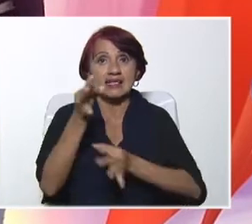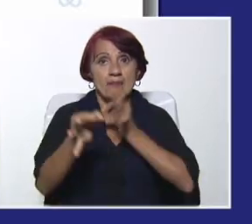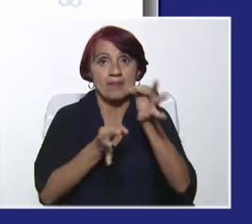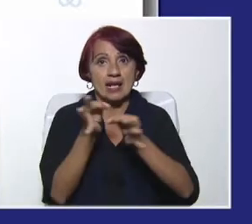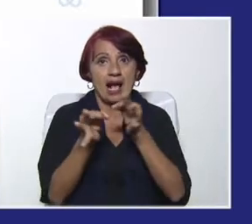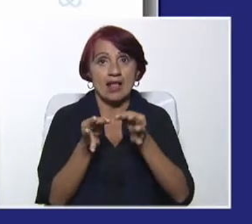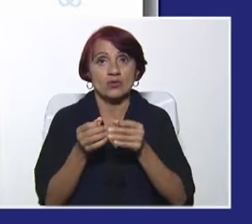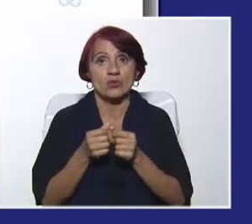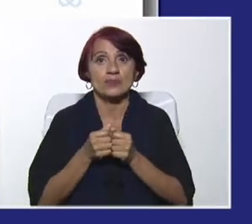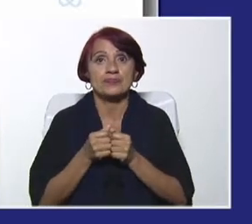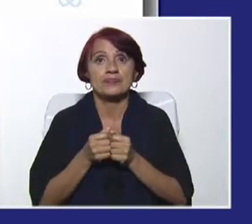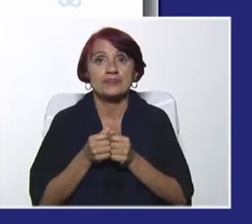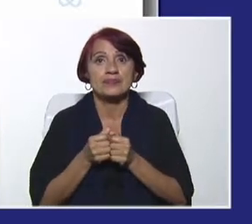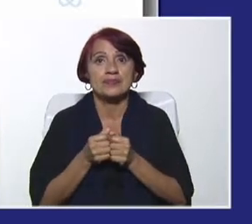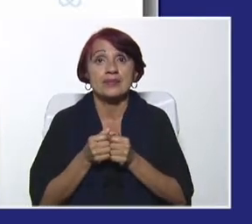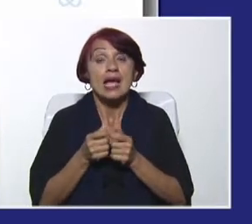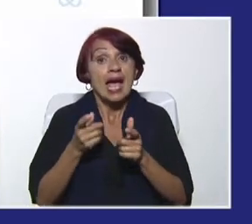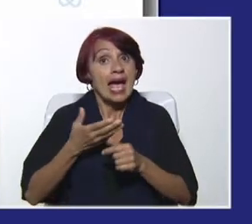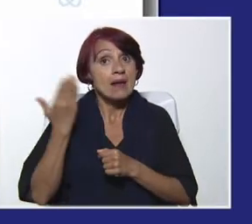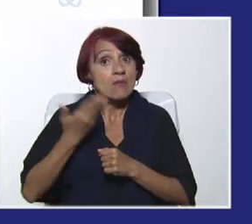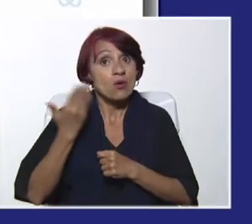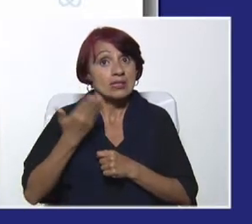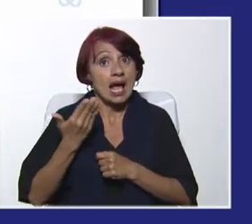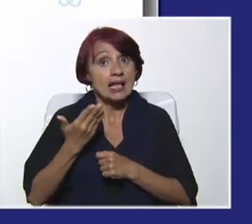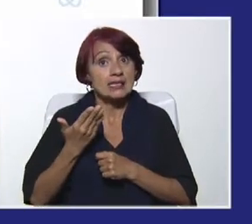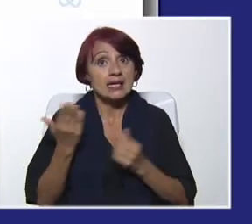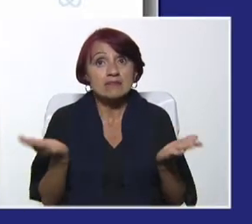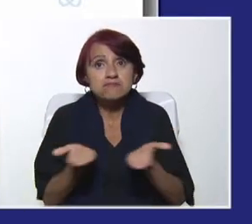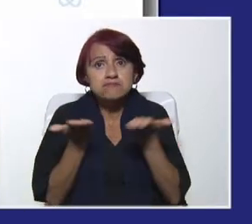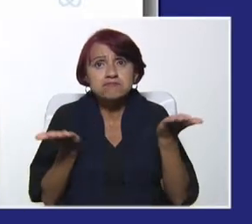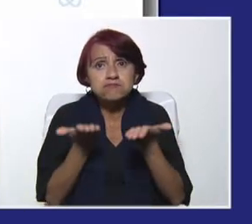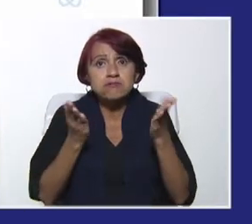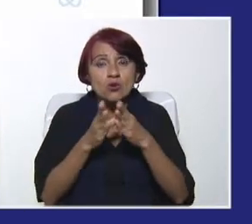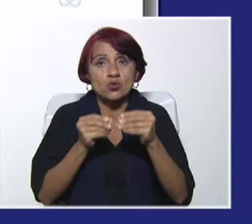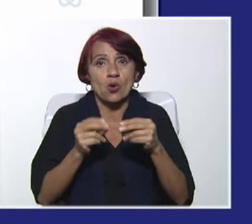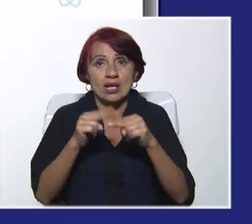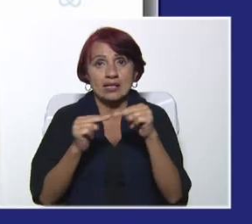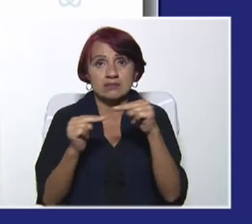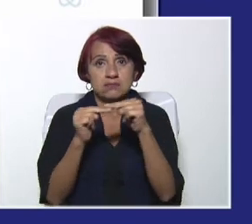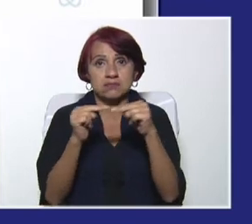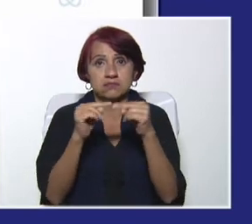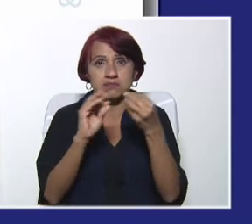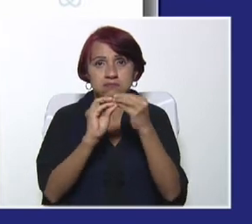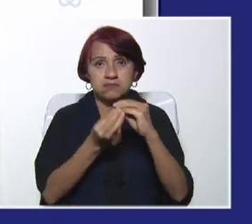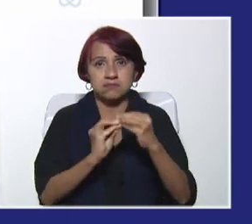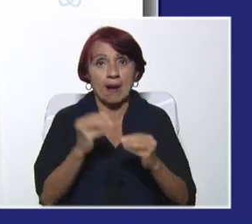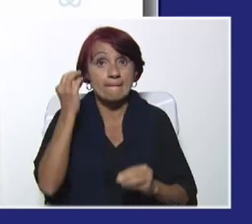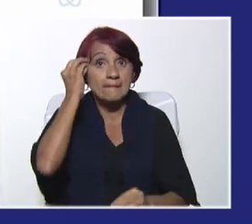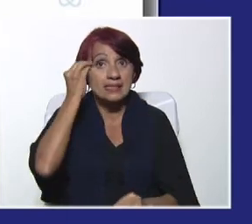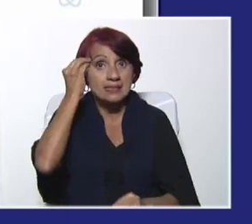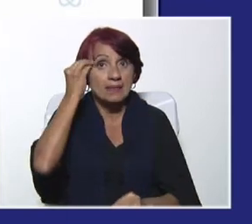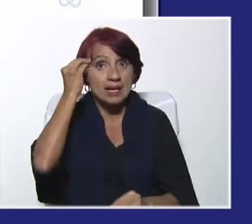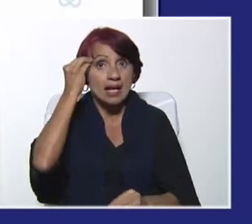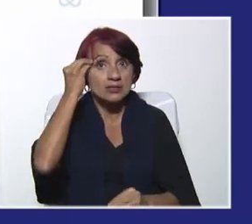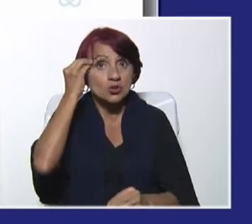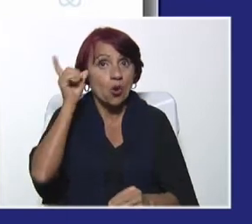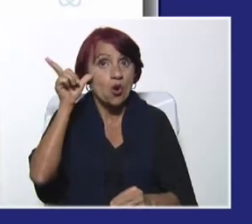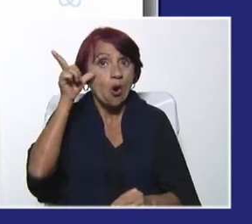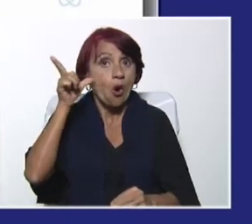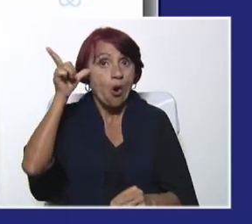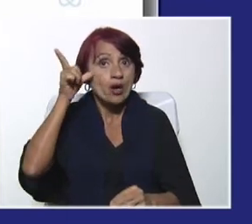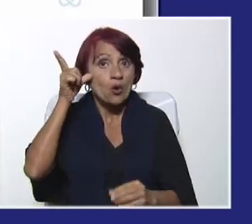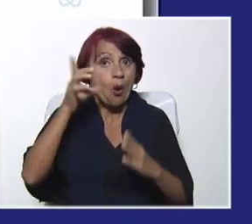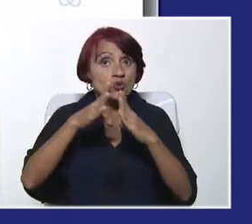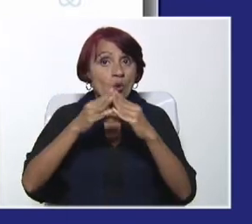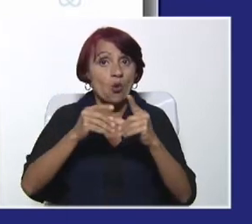explicando. Es necesario estimular la construcción y la estructuración de ese pensamiento lógico para lograr